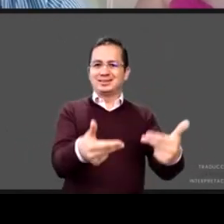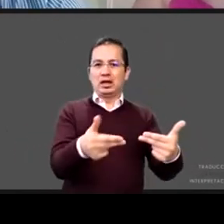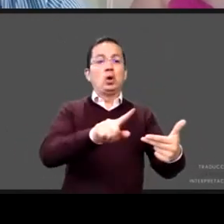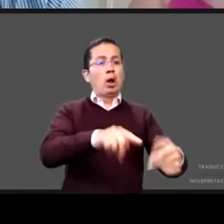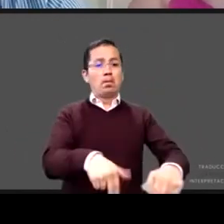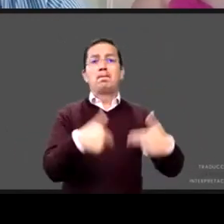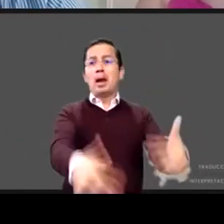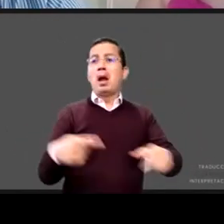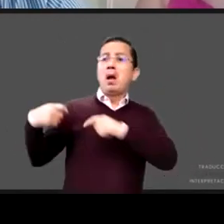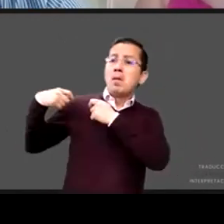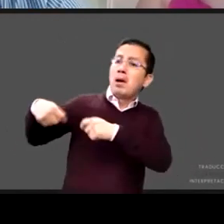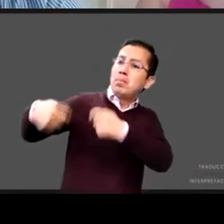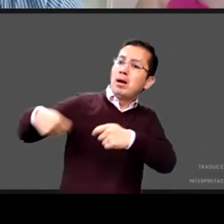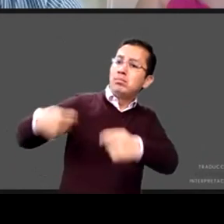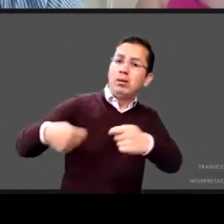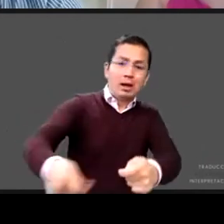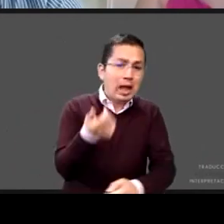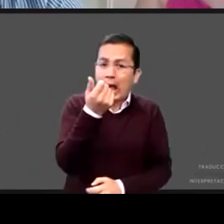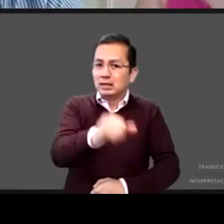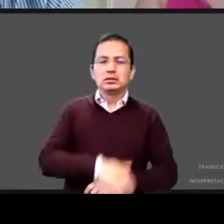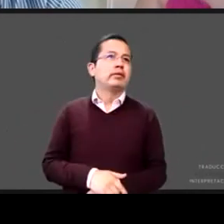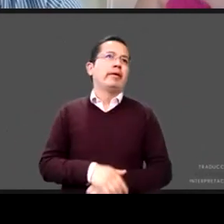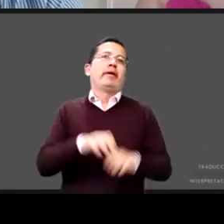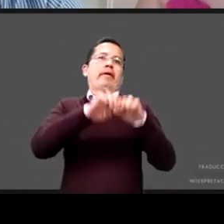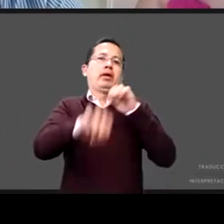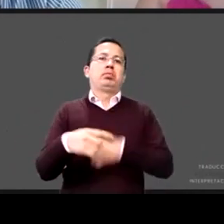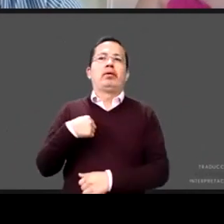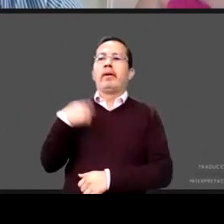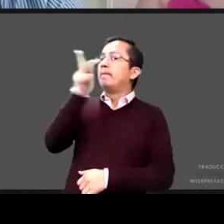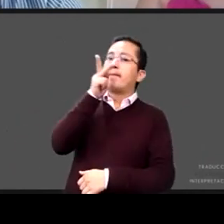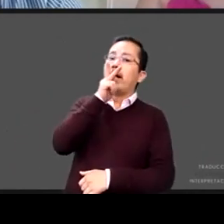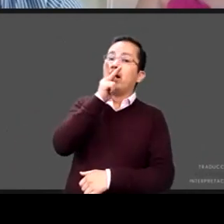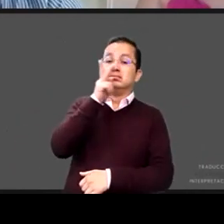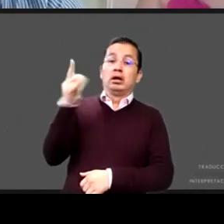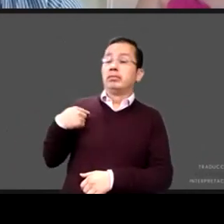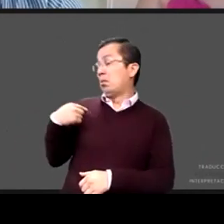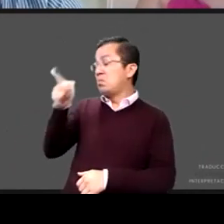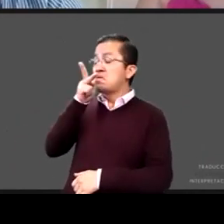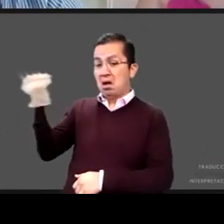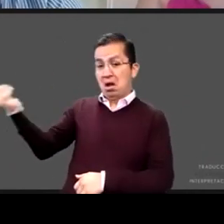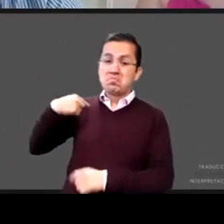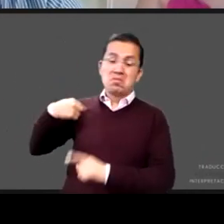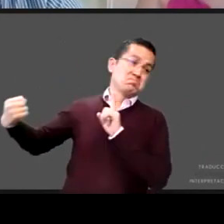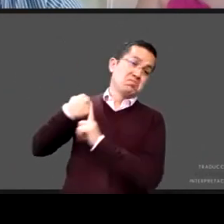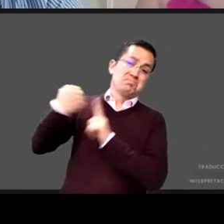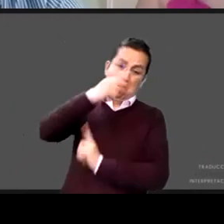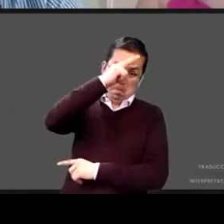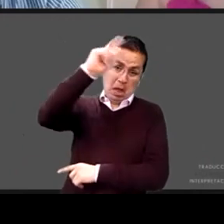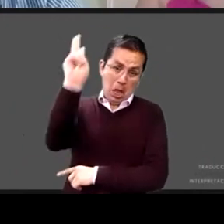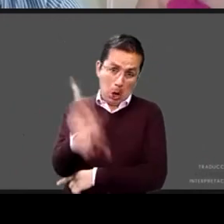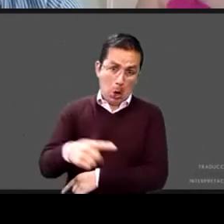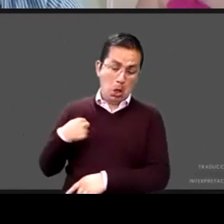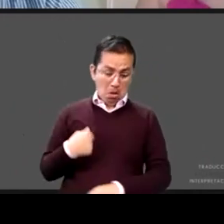mejor nuestros papás nos decían, pues a mí, mi papá me pega peor que a ti, ¿no? Y a nuestros abuelos les decían los mismos sus papás y